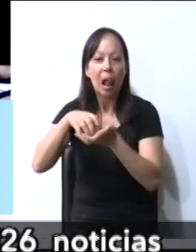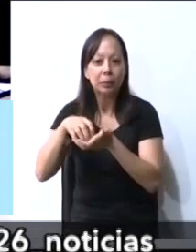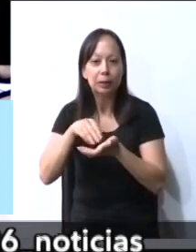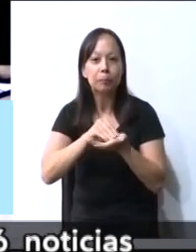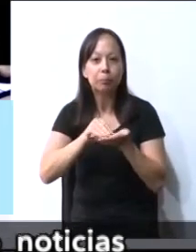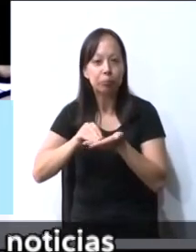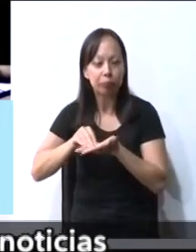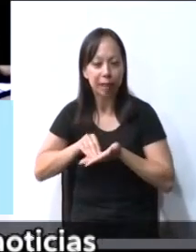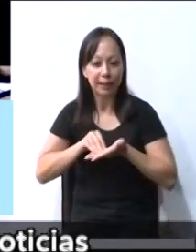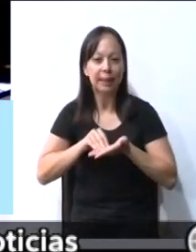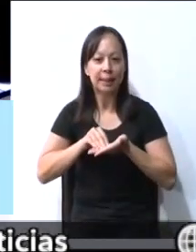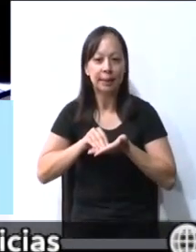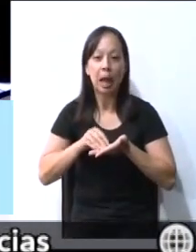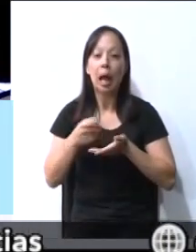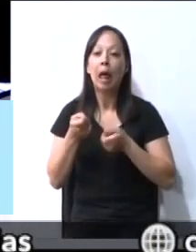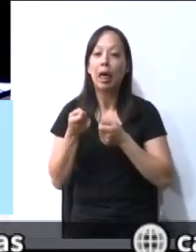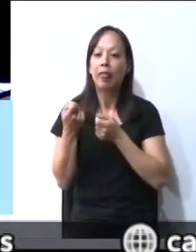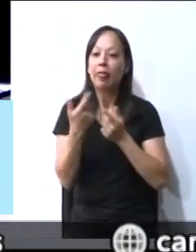oportunidad.